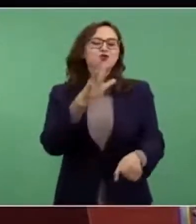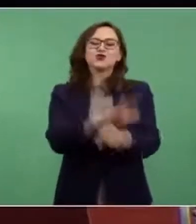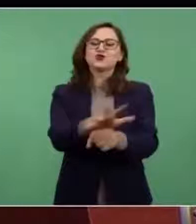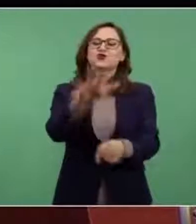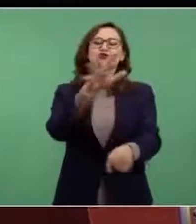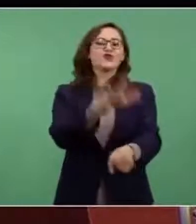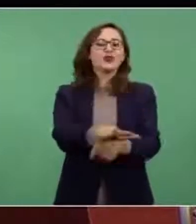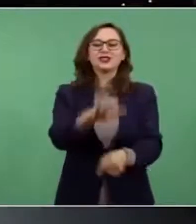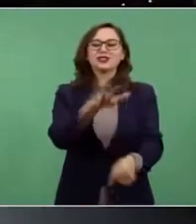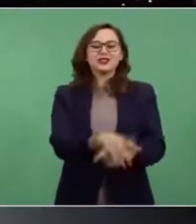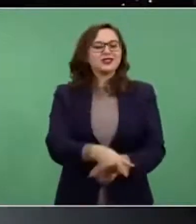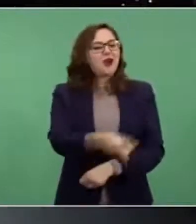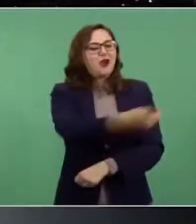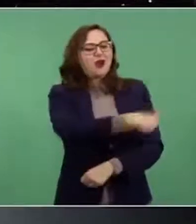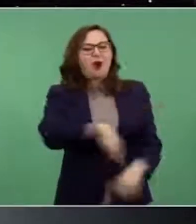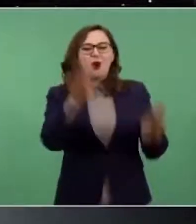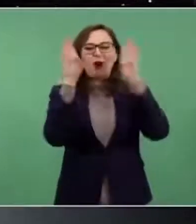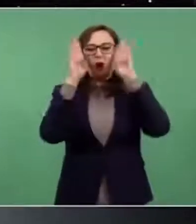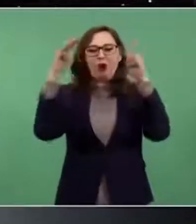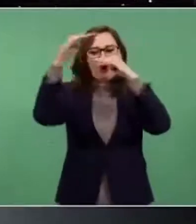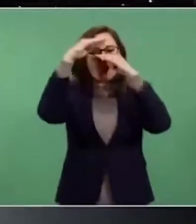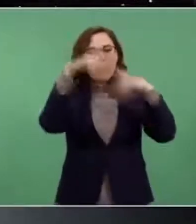a los reaccionarios.